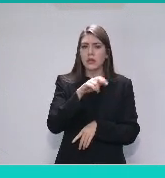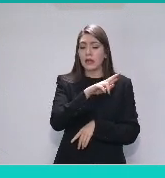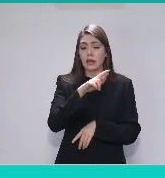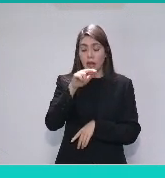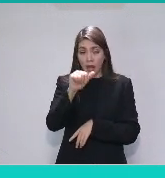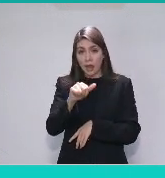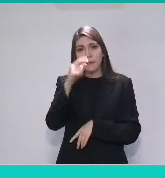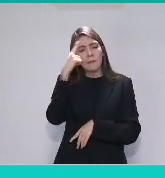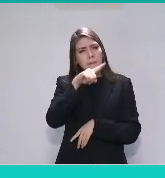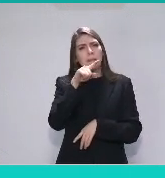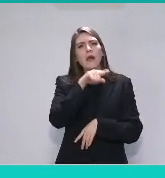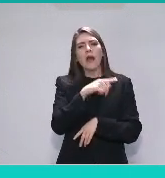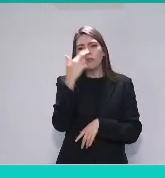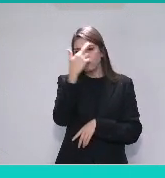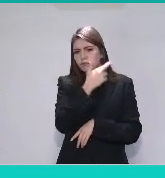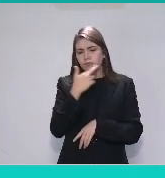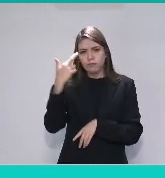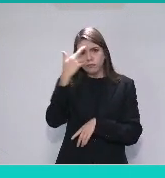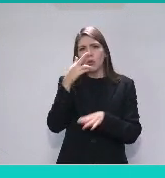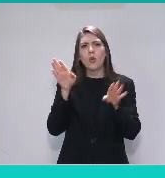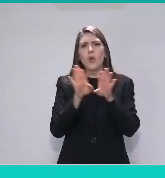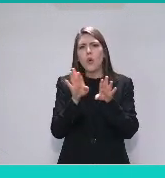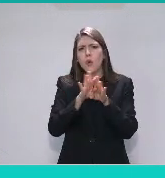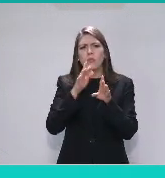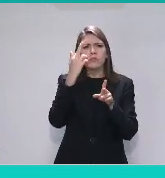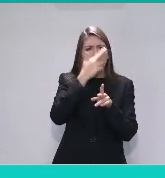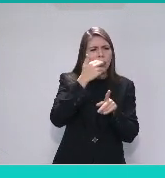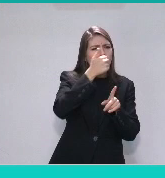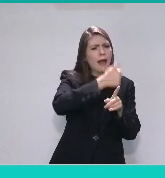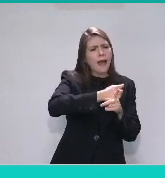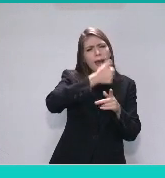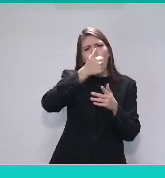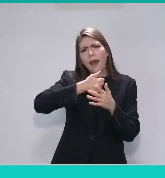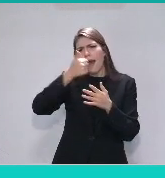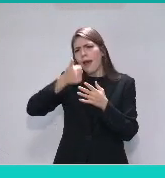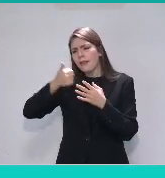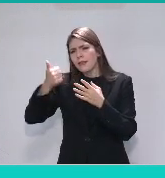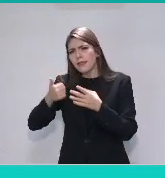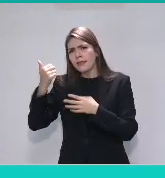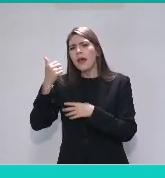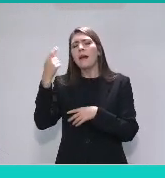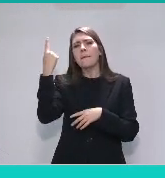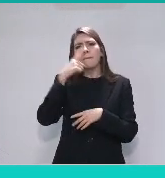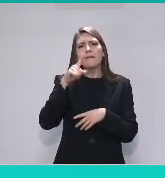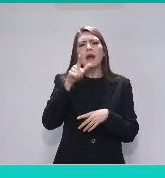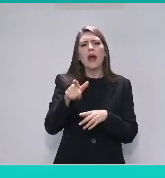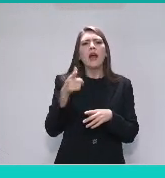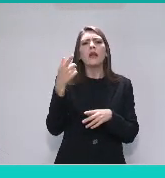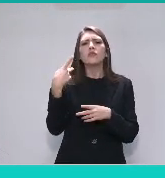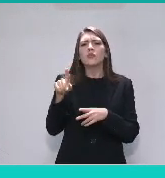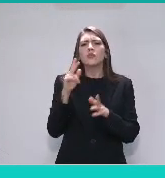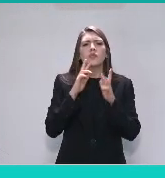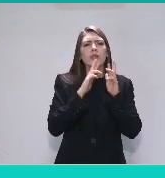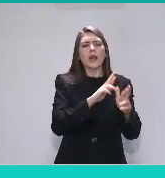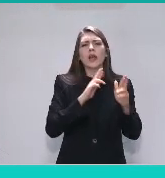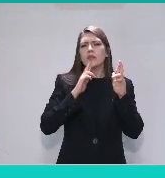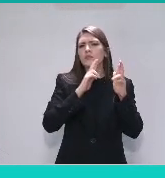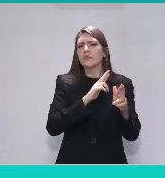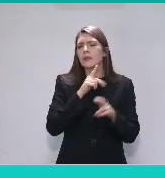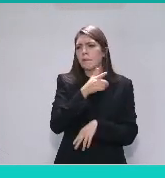federales a fin de que se analice caso por caso sobre la procedencia de las respuestas brindadas